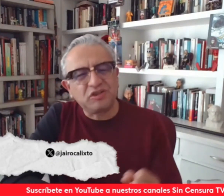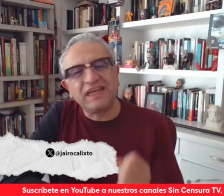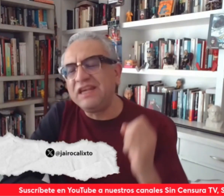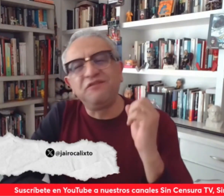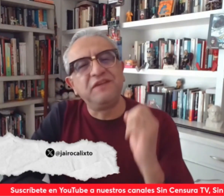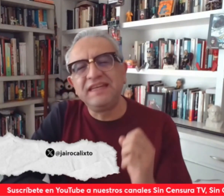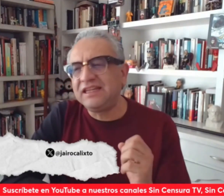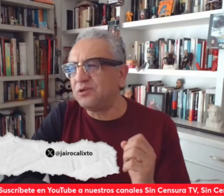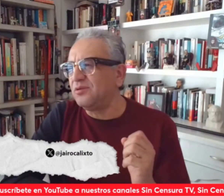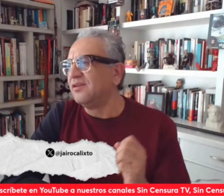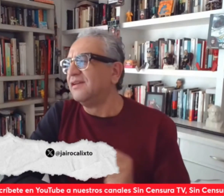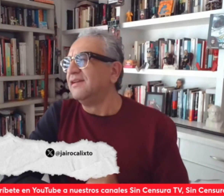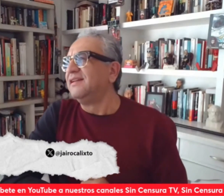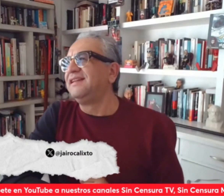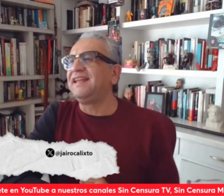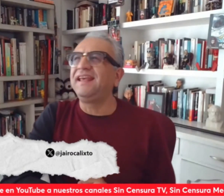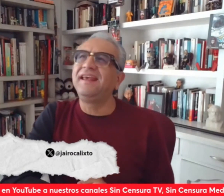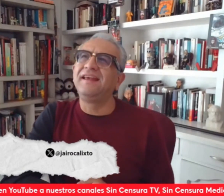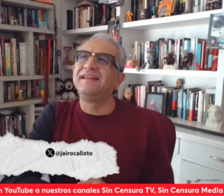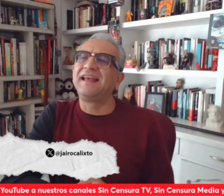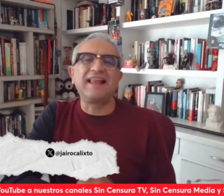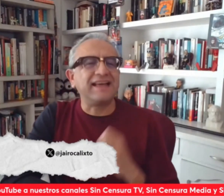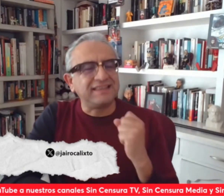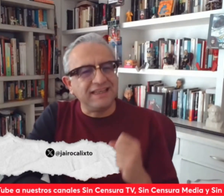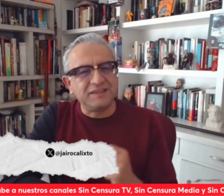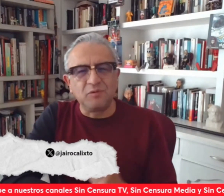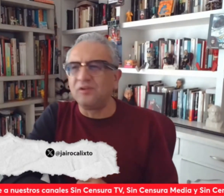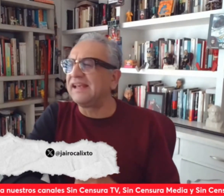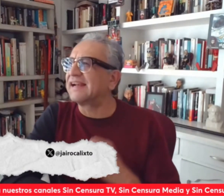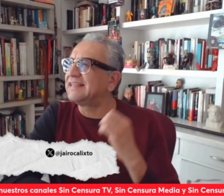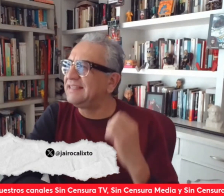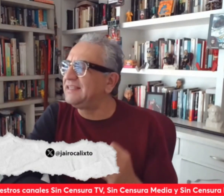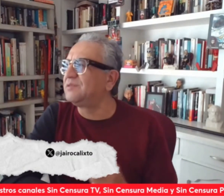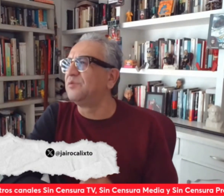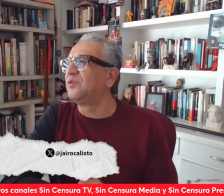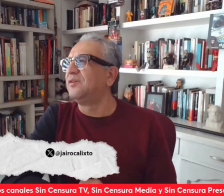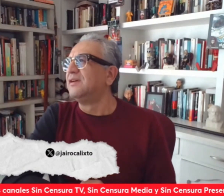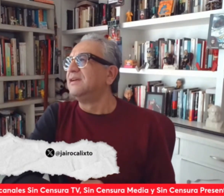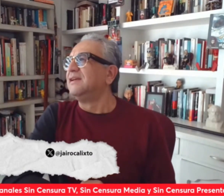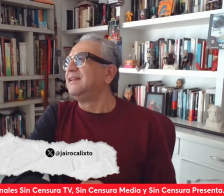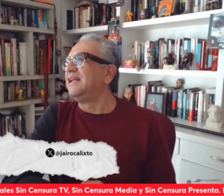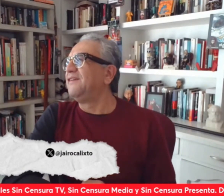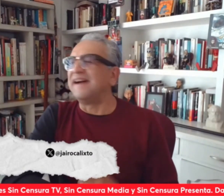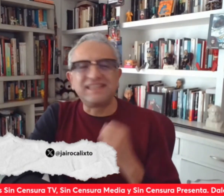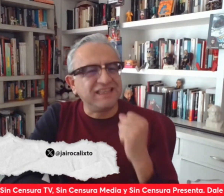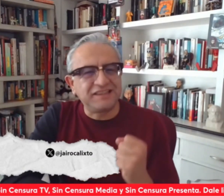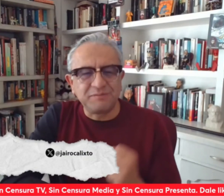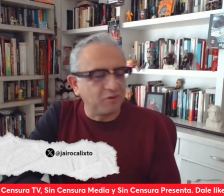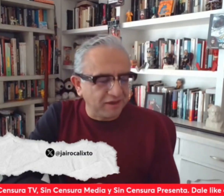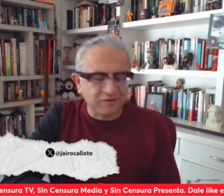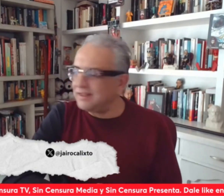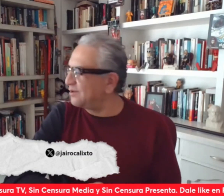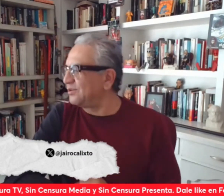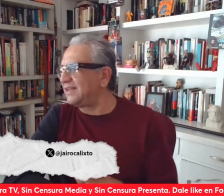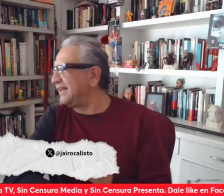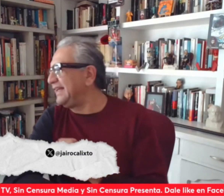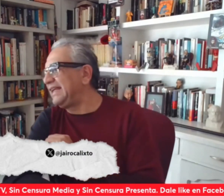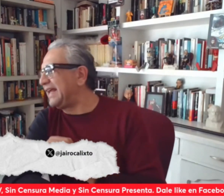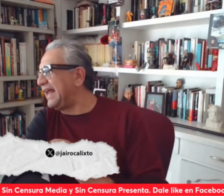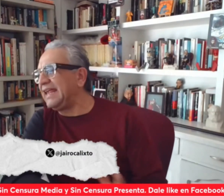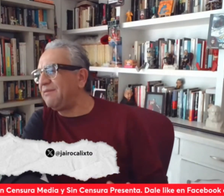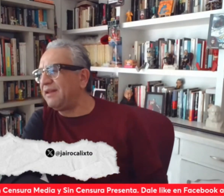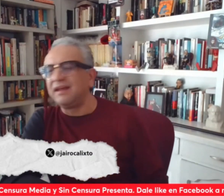un derroche infinito de clasismo, de racismo, de fascismo. Es una